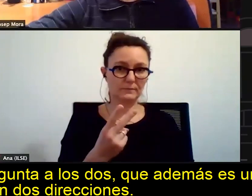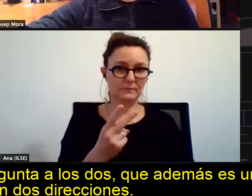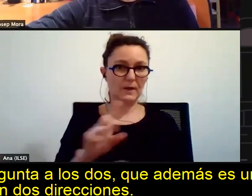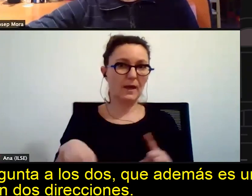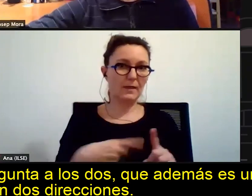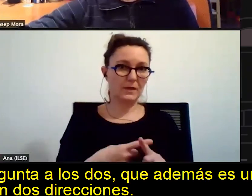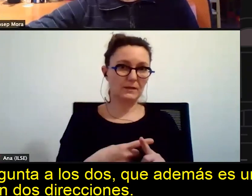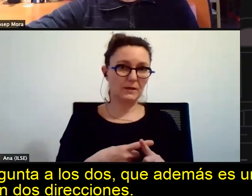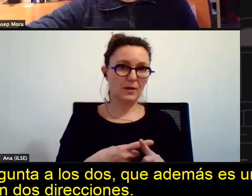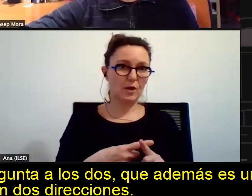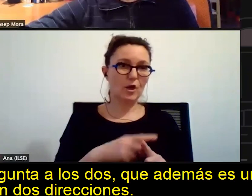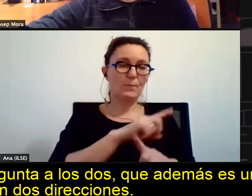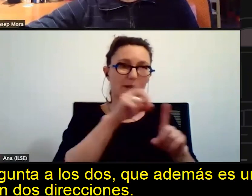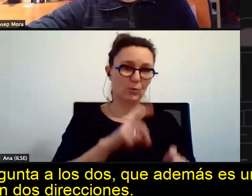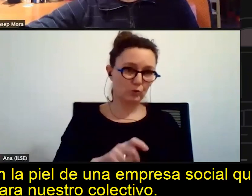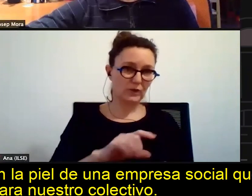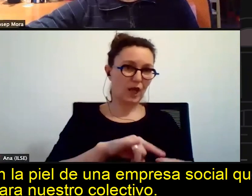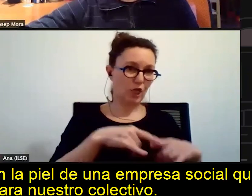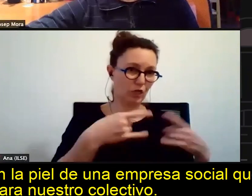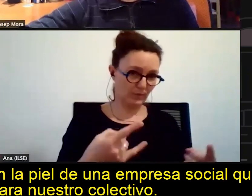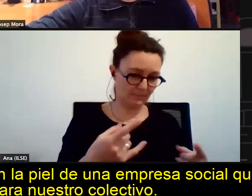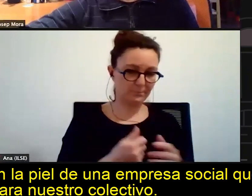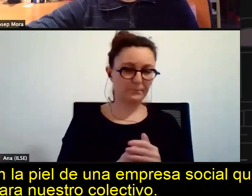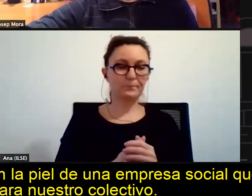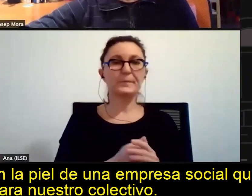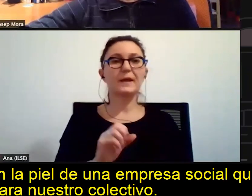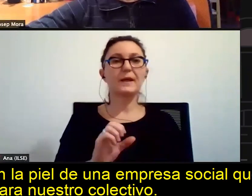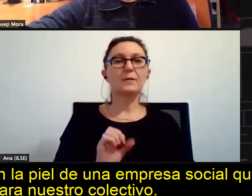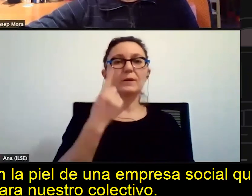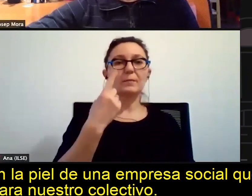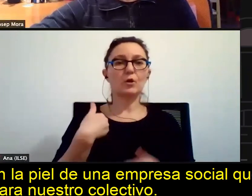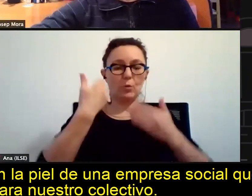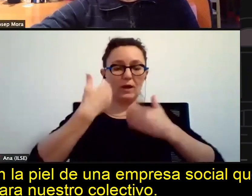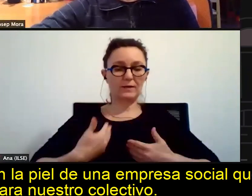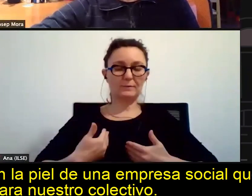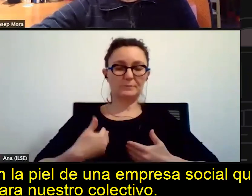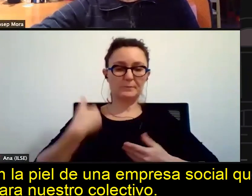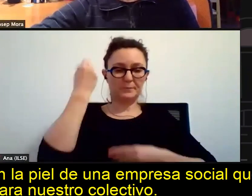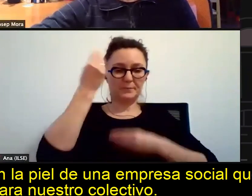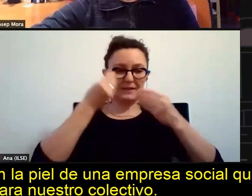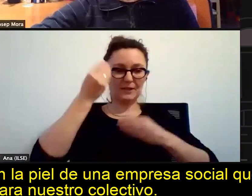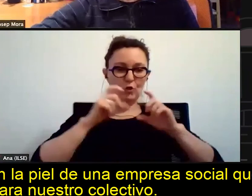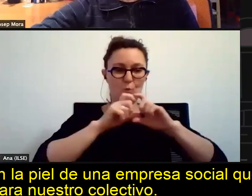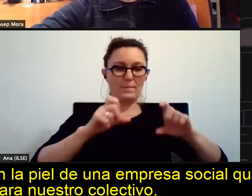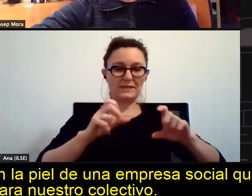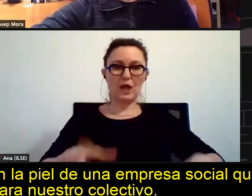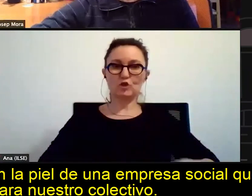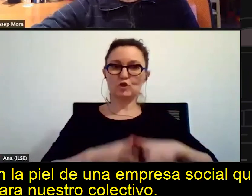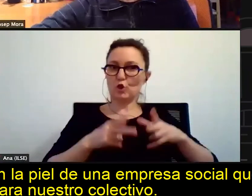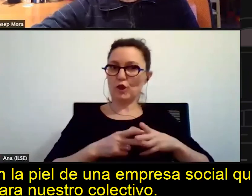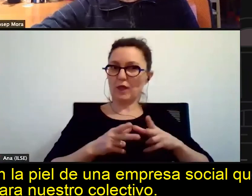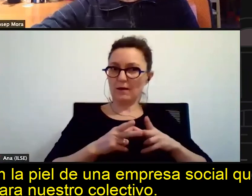en dos direcciones. Es decir, primero que os pongáis en la piel de una empresa social que diseña una solución